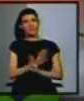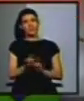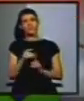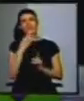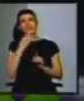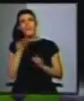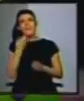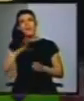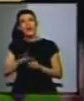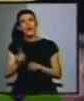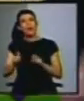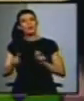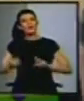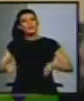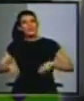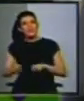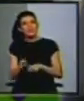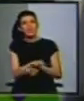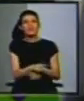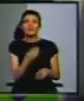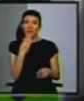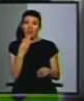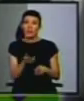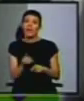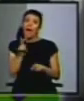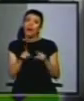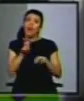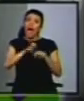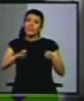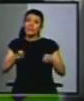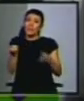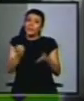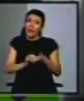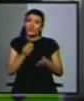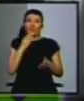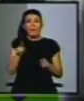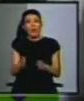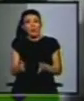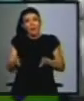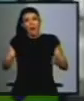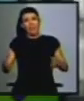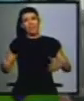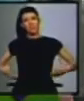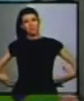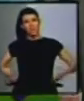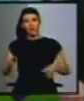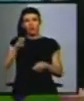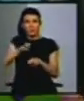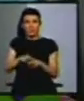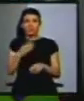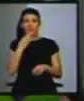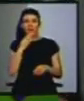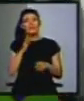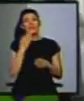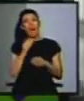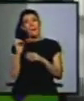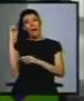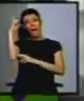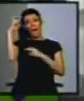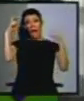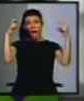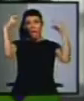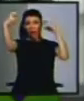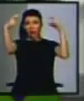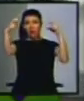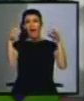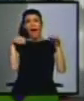capacidades distintas, más asientos e incluso algunos de ellos pensados en personas obesas. Súmele a eso las cámaras de seguridad que graban al interior y